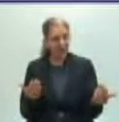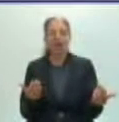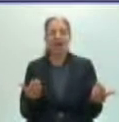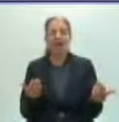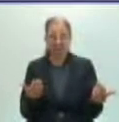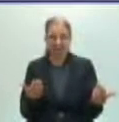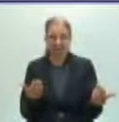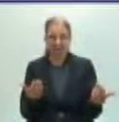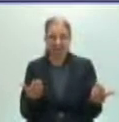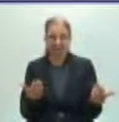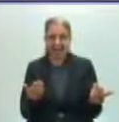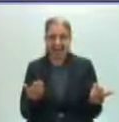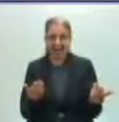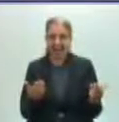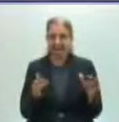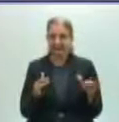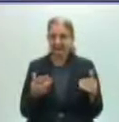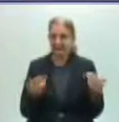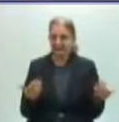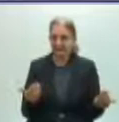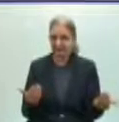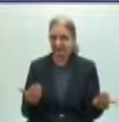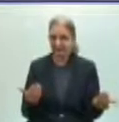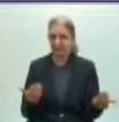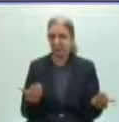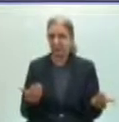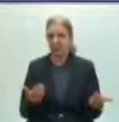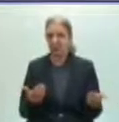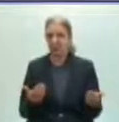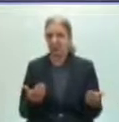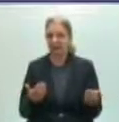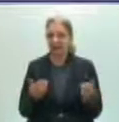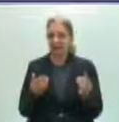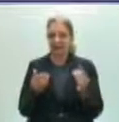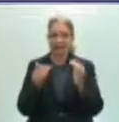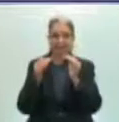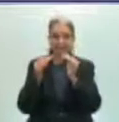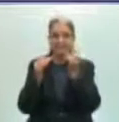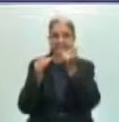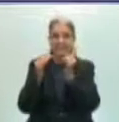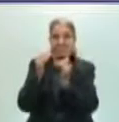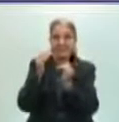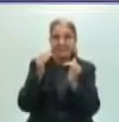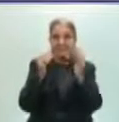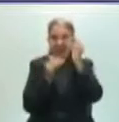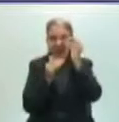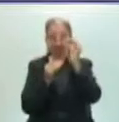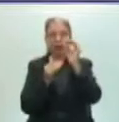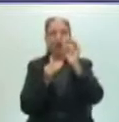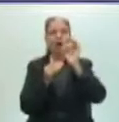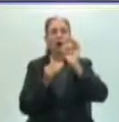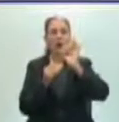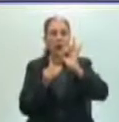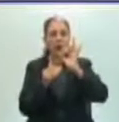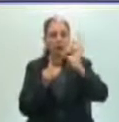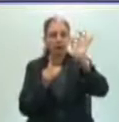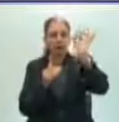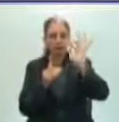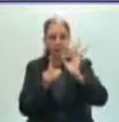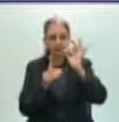de plátano. Porque si el porciento excede en 8 puntos porcentuales a la siembra de